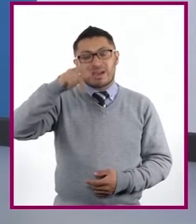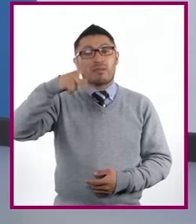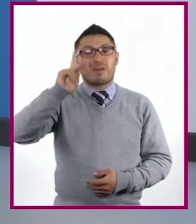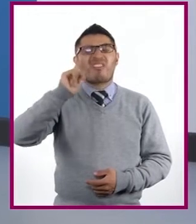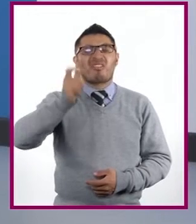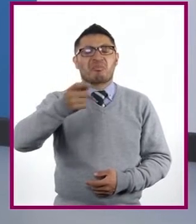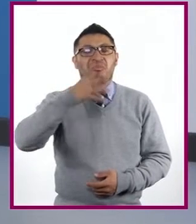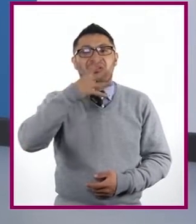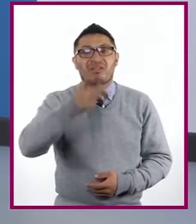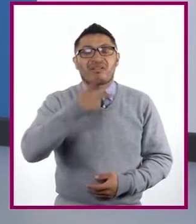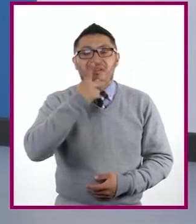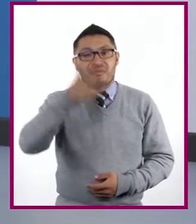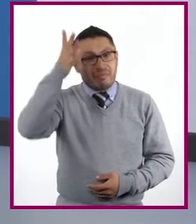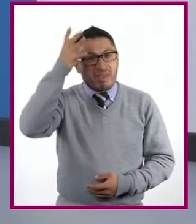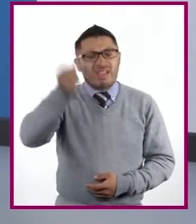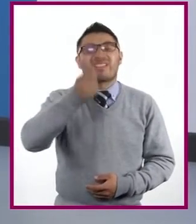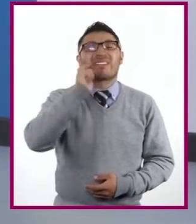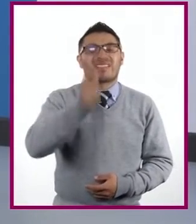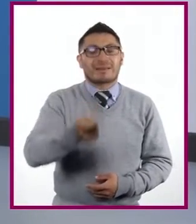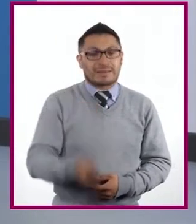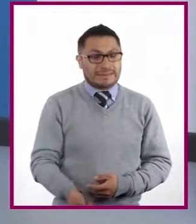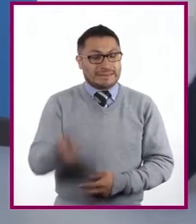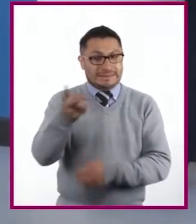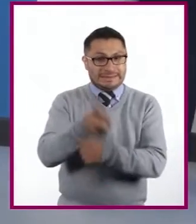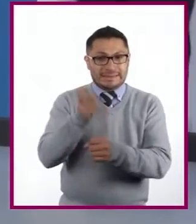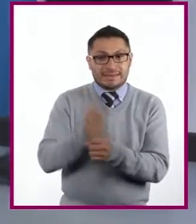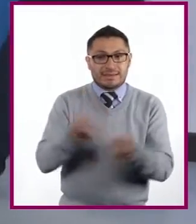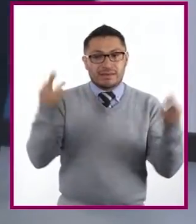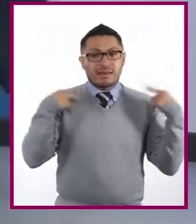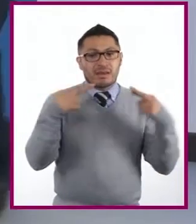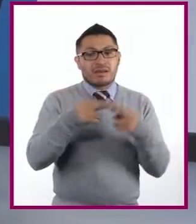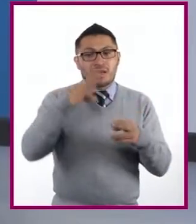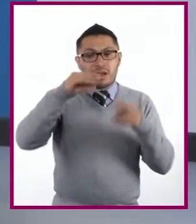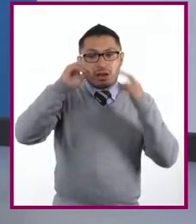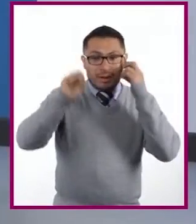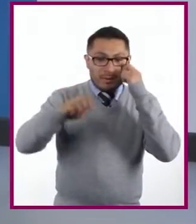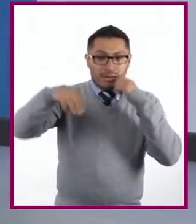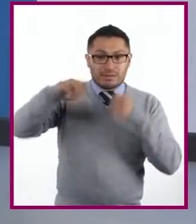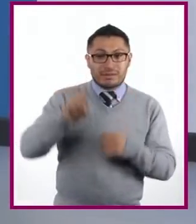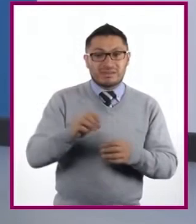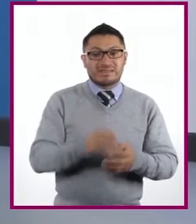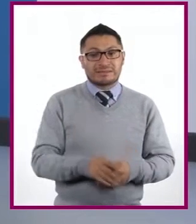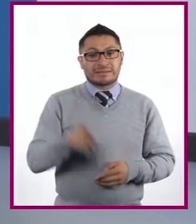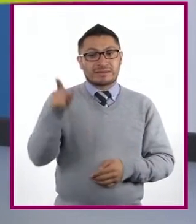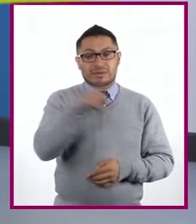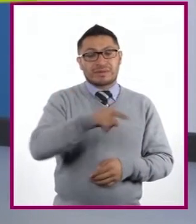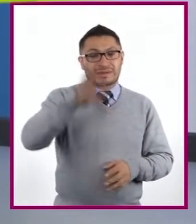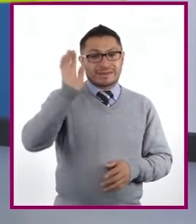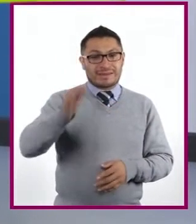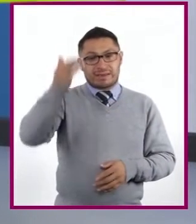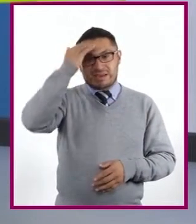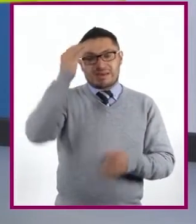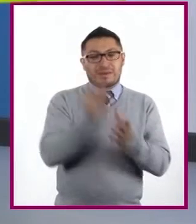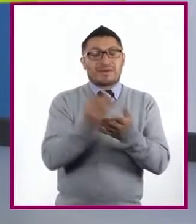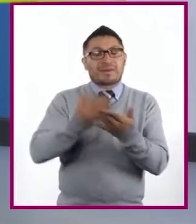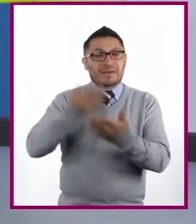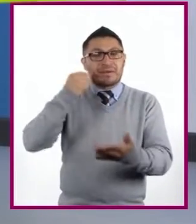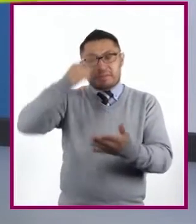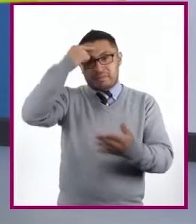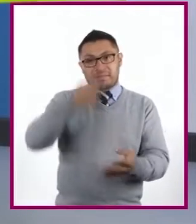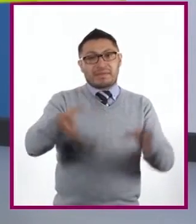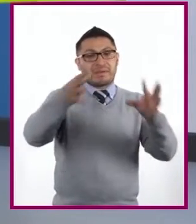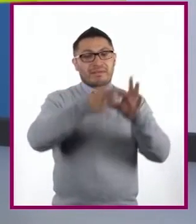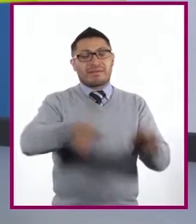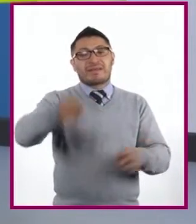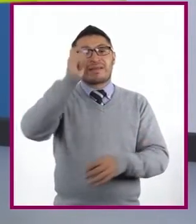termodinámica? Para eso hemos invitado al maestro Cosme Fragoso, a quien ya conocen por sesiones anteriores, para que nos explique qué